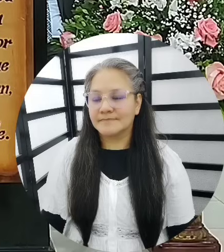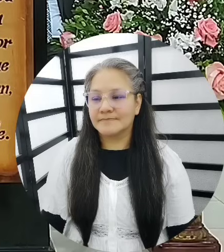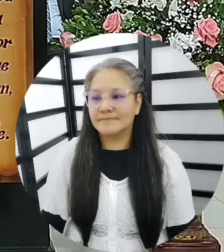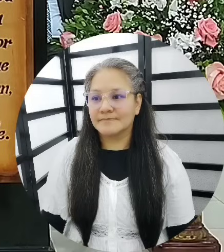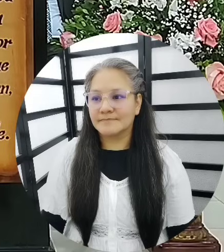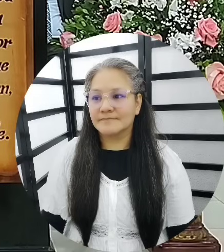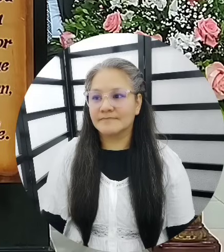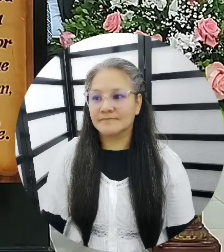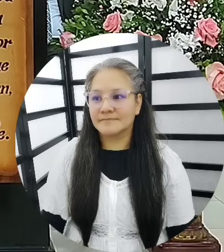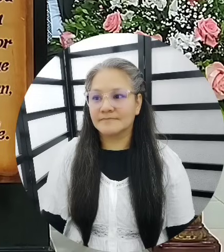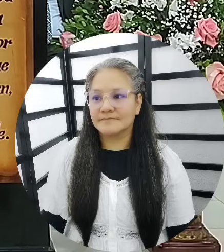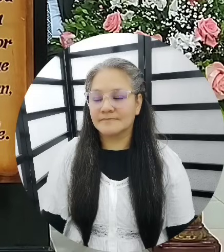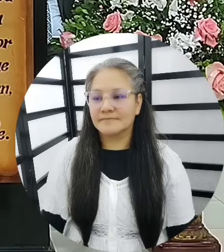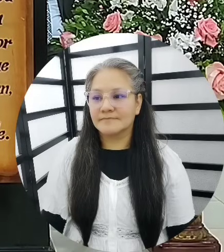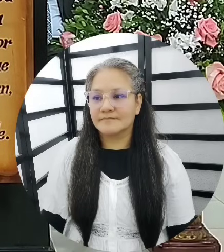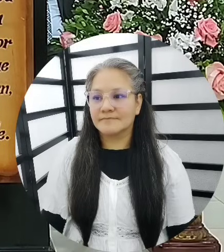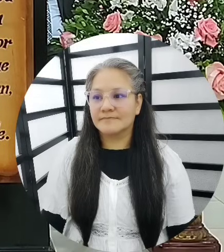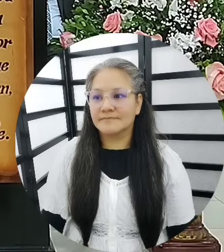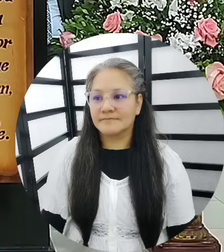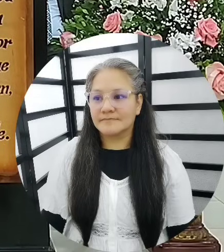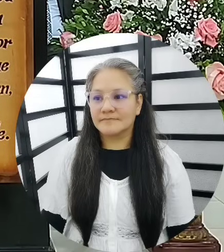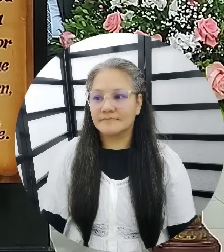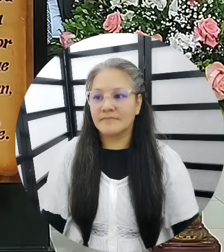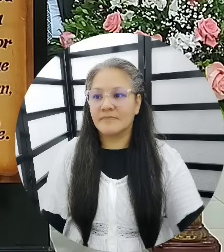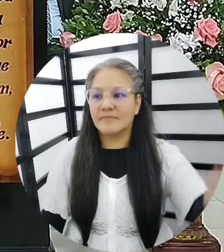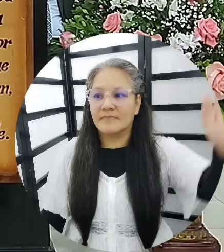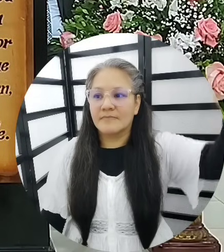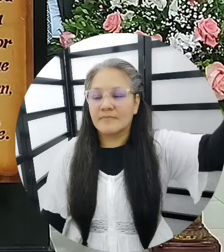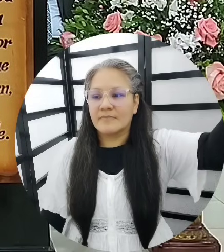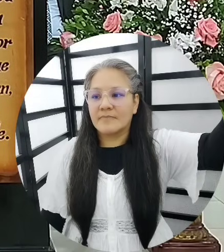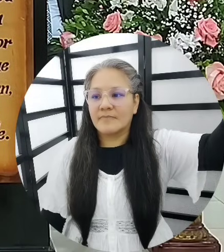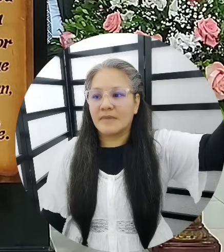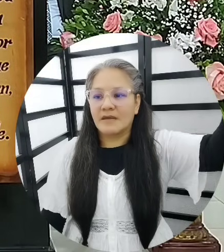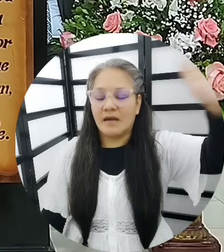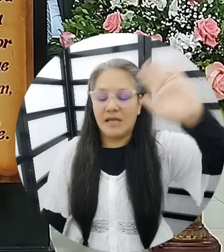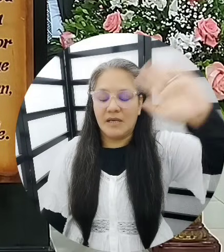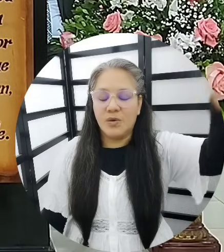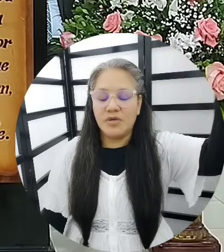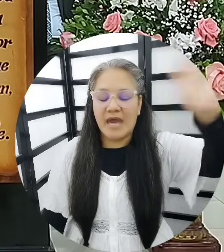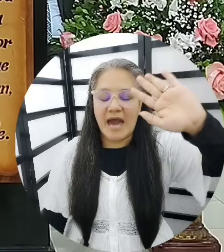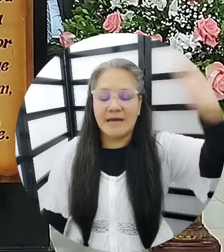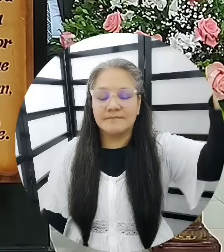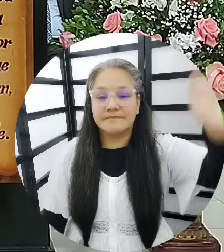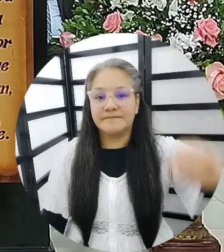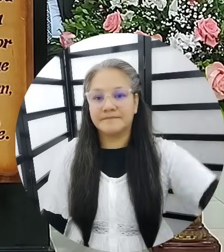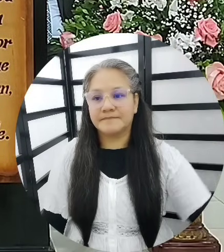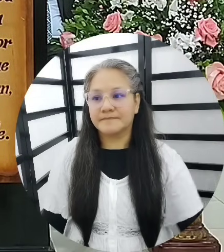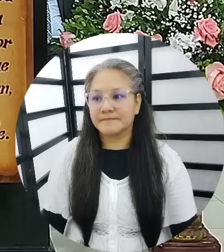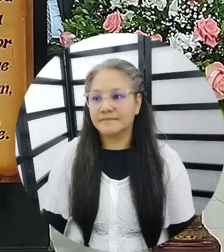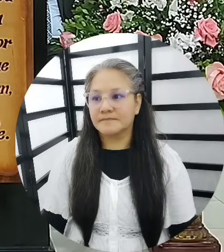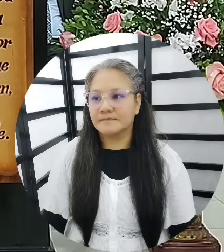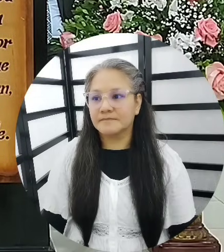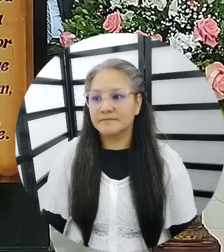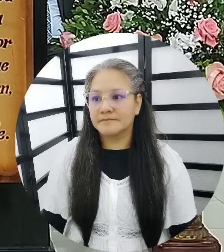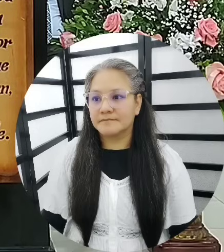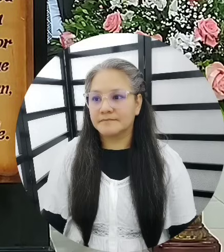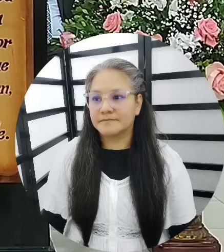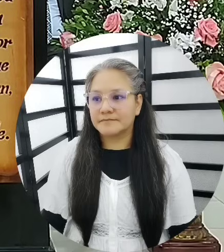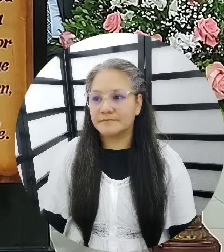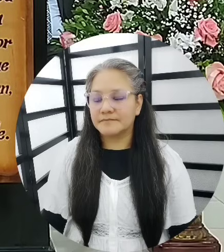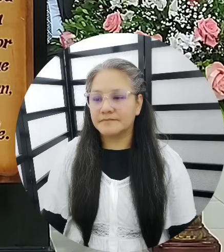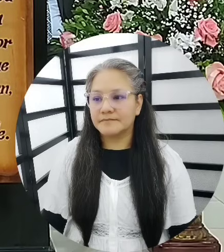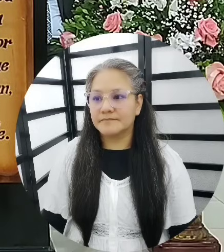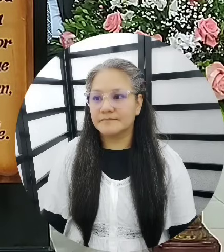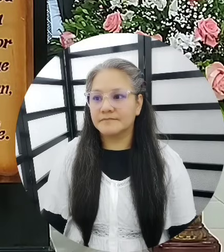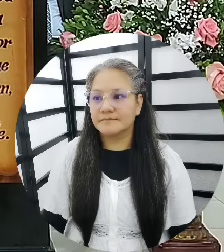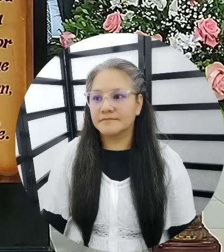Ya vamos a entrar en el tema. Gloria a Dios. Él me dijo, yo puedo seguir predicando hasta a la hora que yo